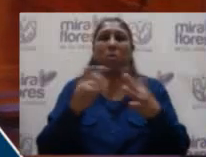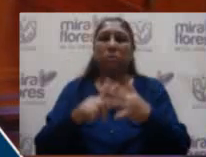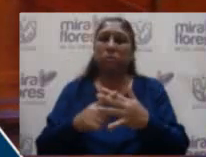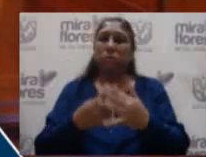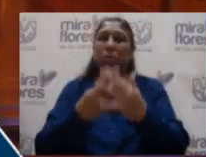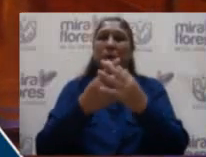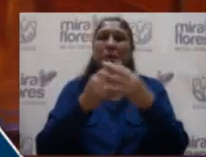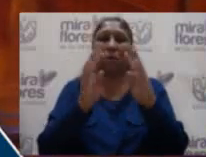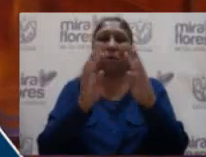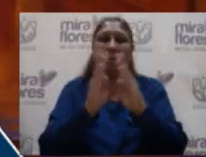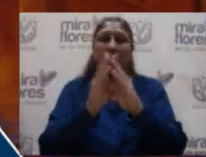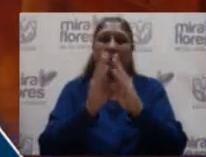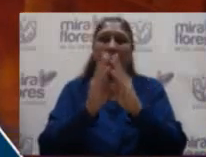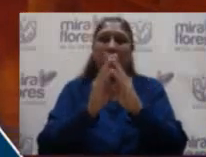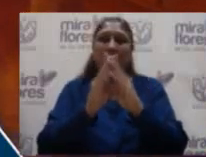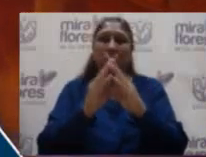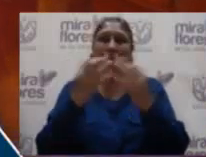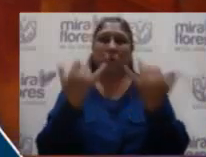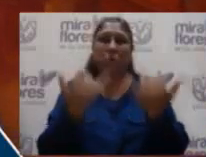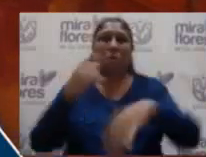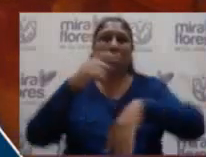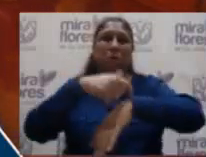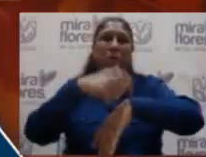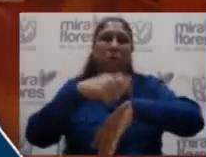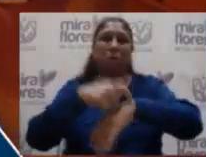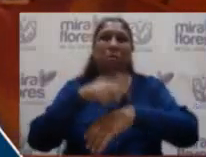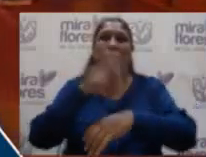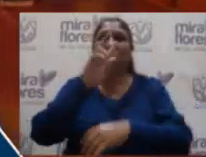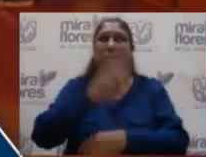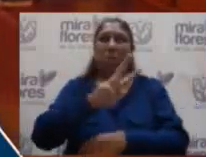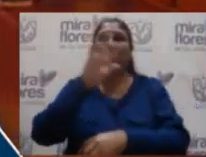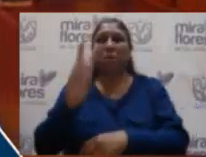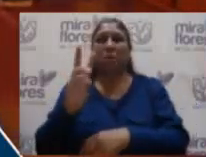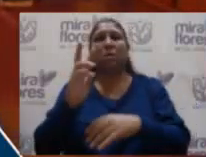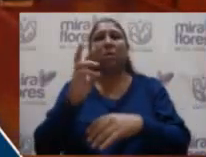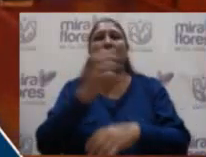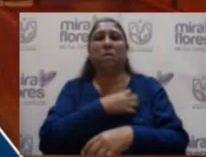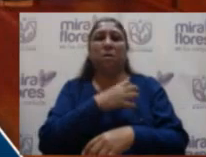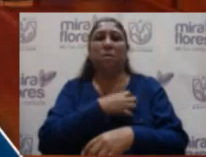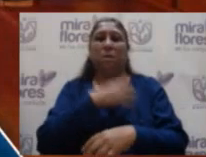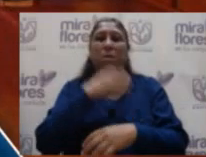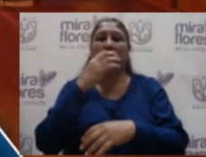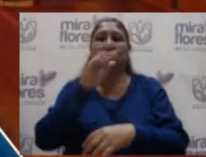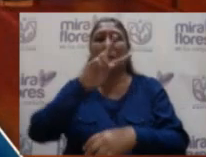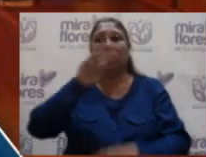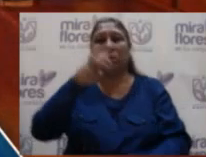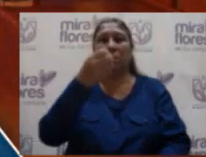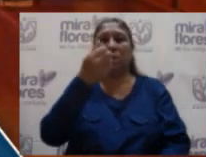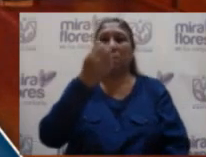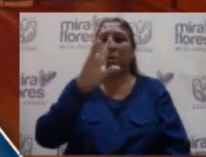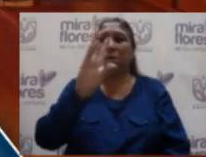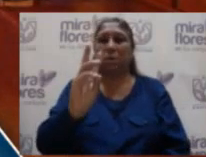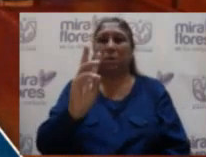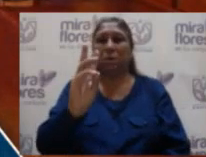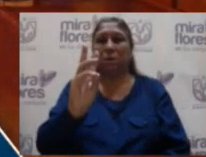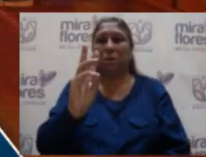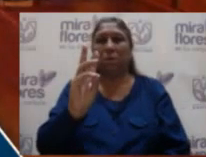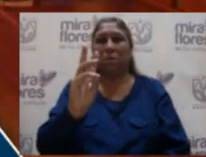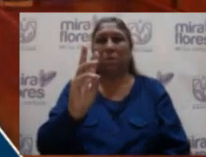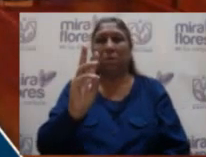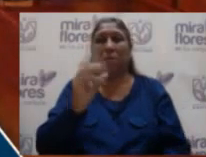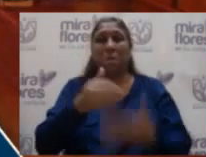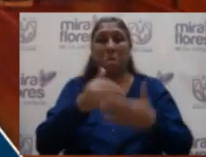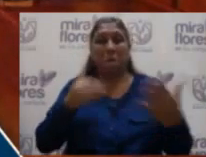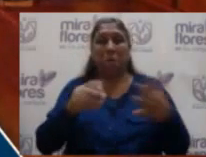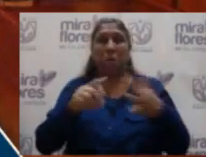A nuestra sesión ordinaria de la fecha, hoy día es 26 de mayo del año 2016. Y antes de